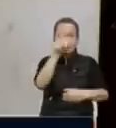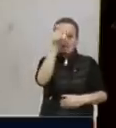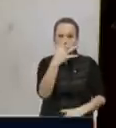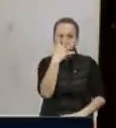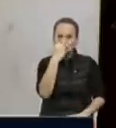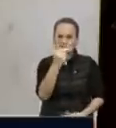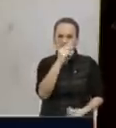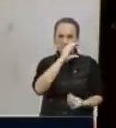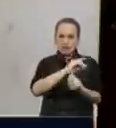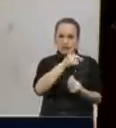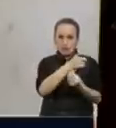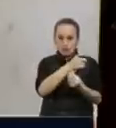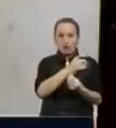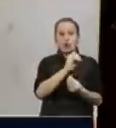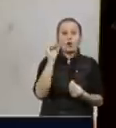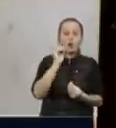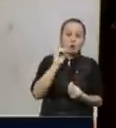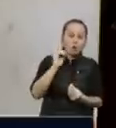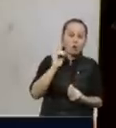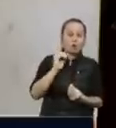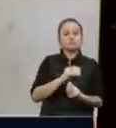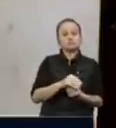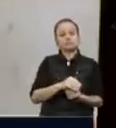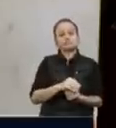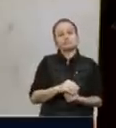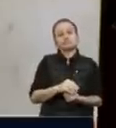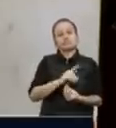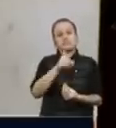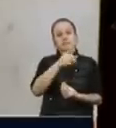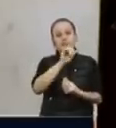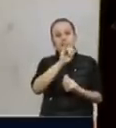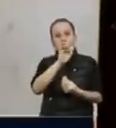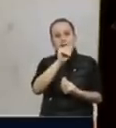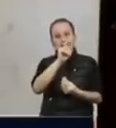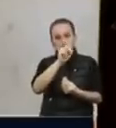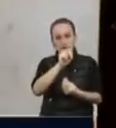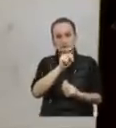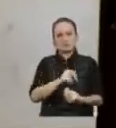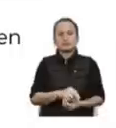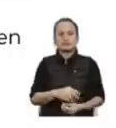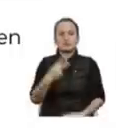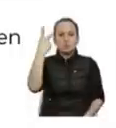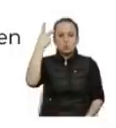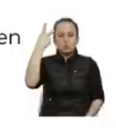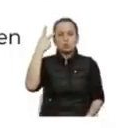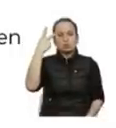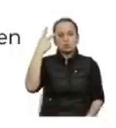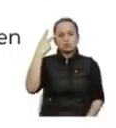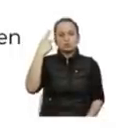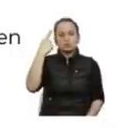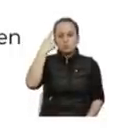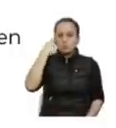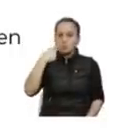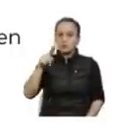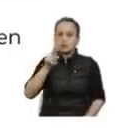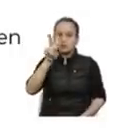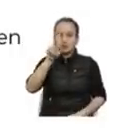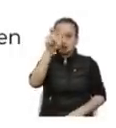del Clan del Golfo o Autodefensas Gaitanistas, más de 2 personas diarias.